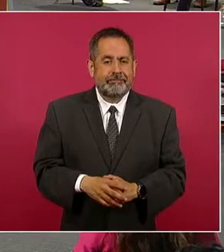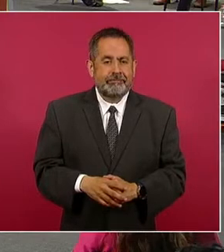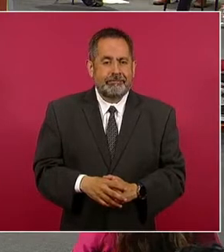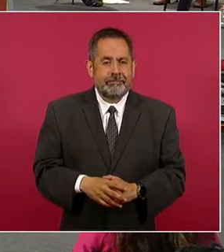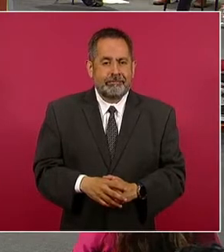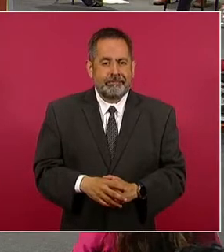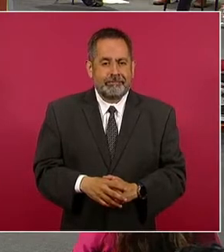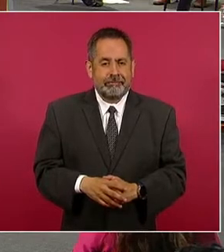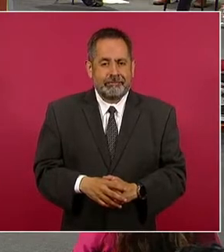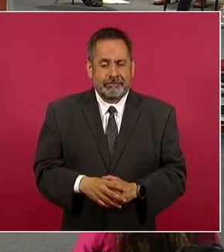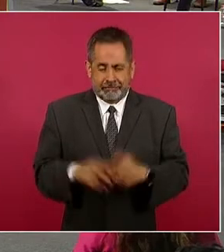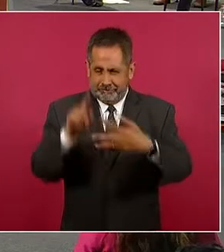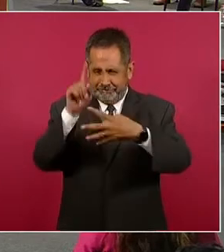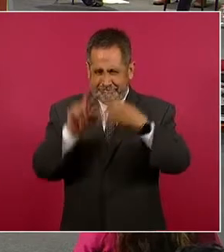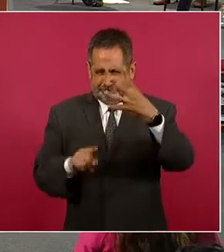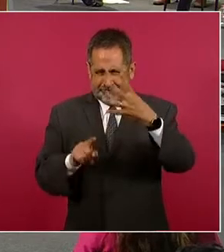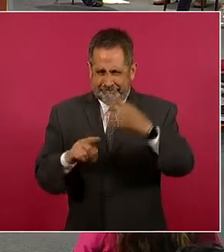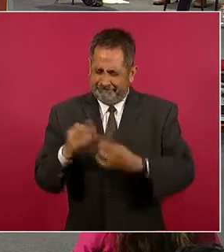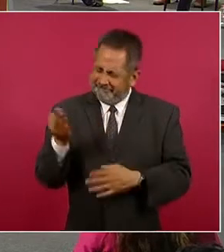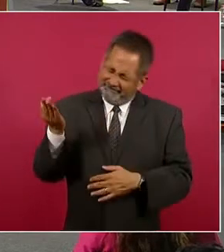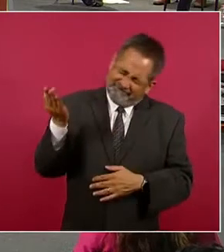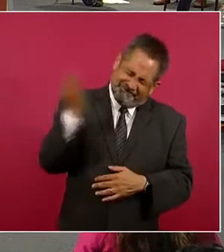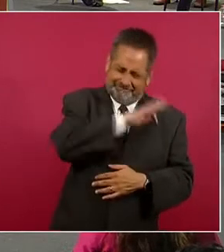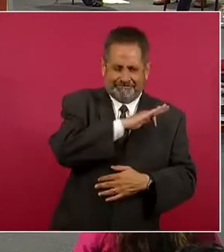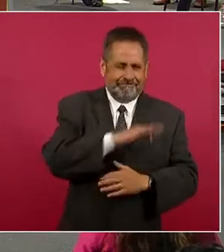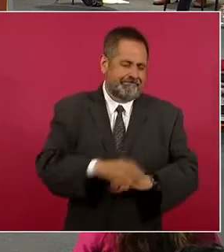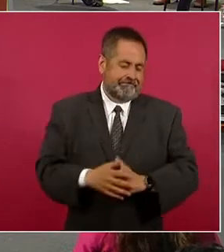Todo esto es falso.